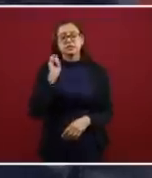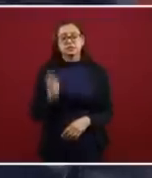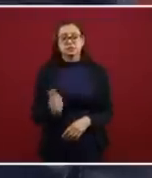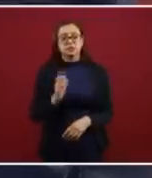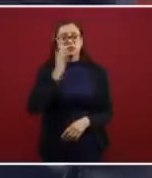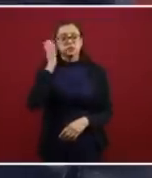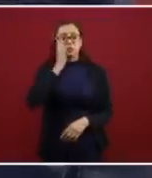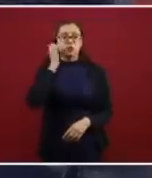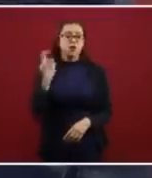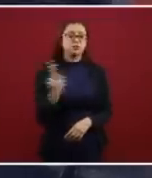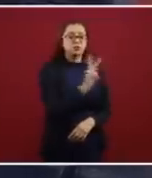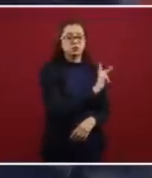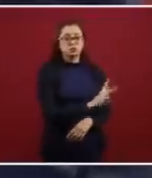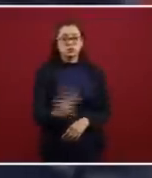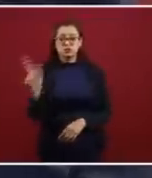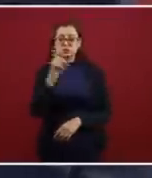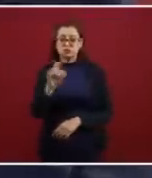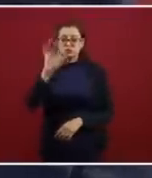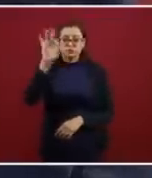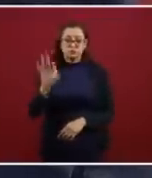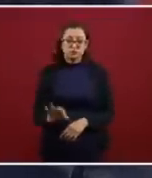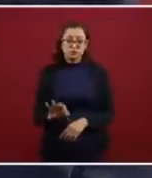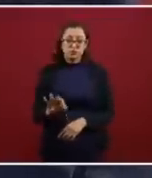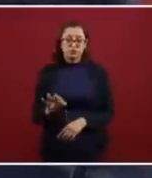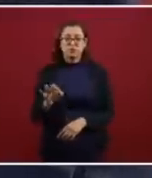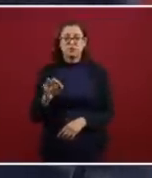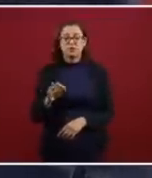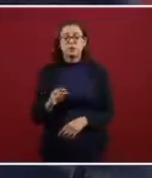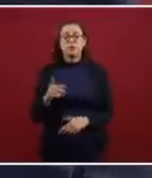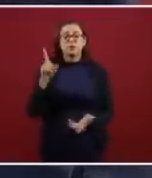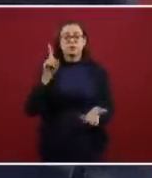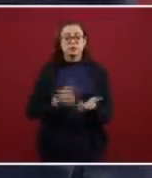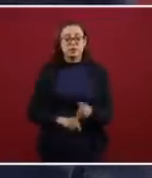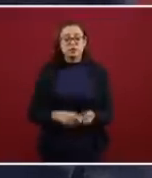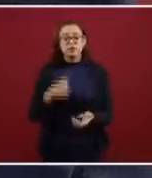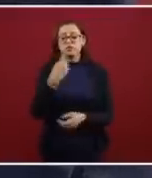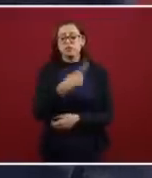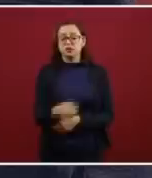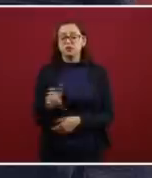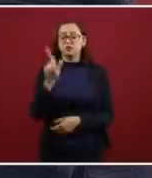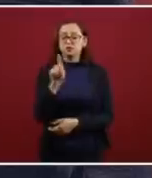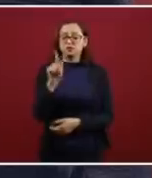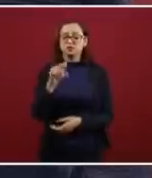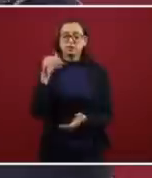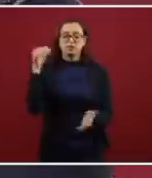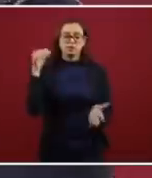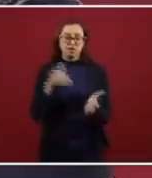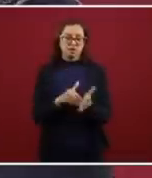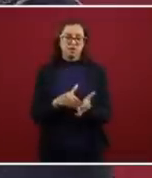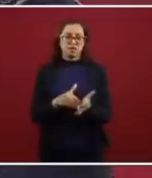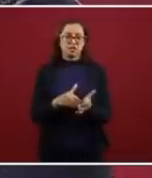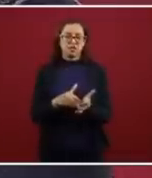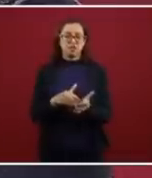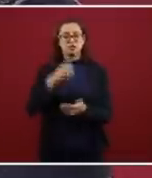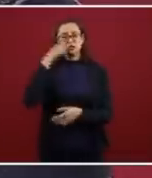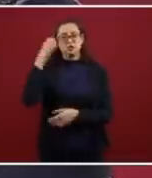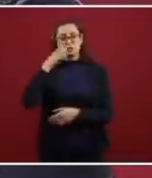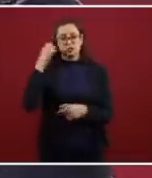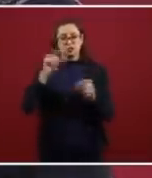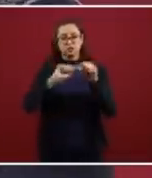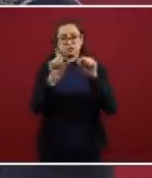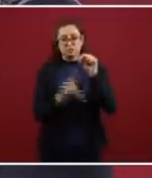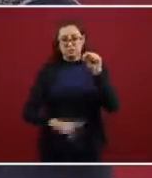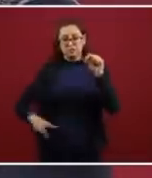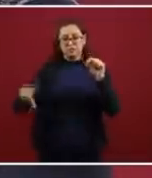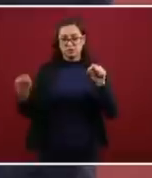escuelas. Es un plan para las 170 mil escuelas del país, que